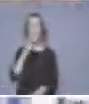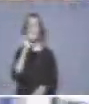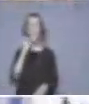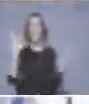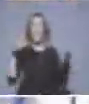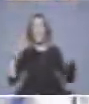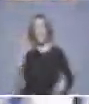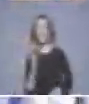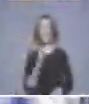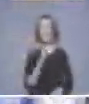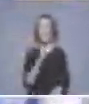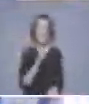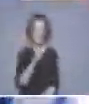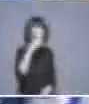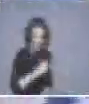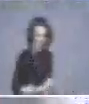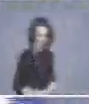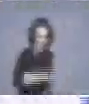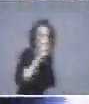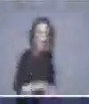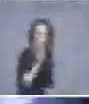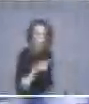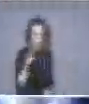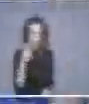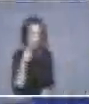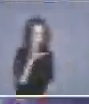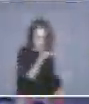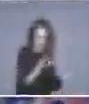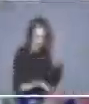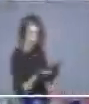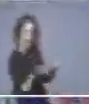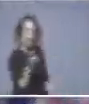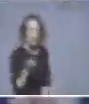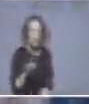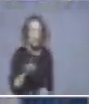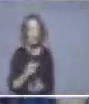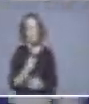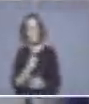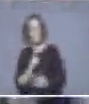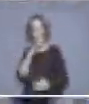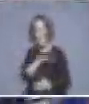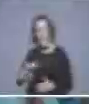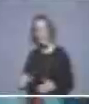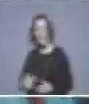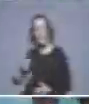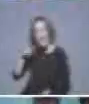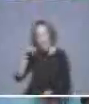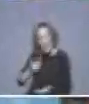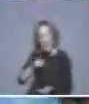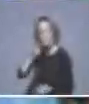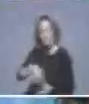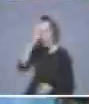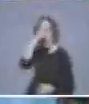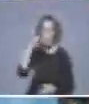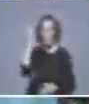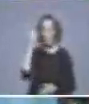Ángel, se parece. Si no miren y comparen, el enano del circo es el señor Bermúdez. Mejor